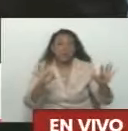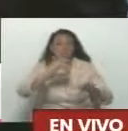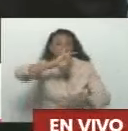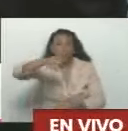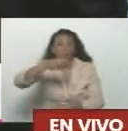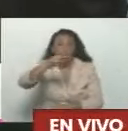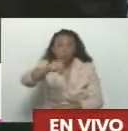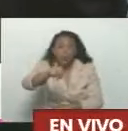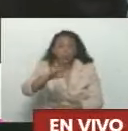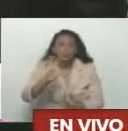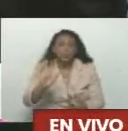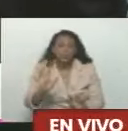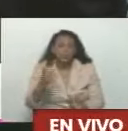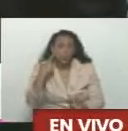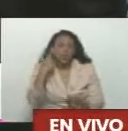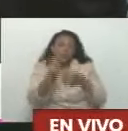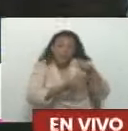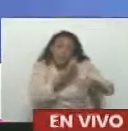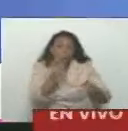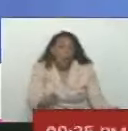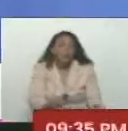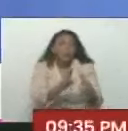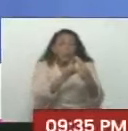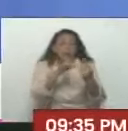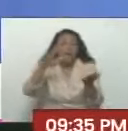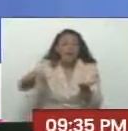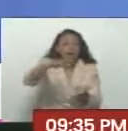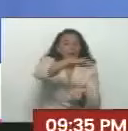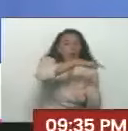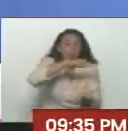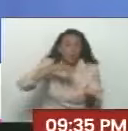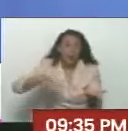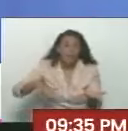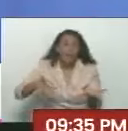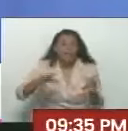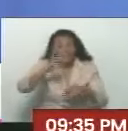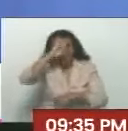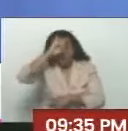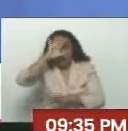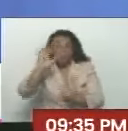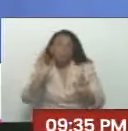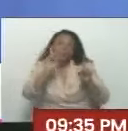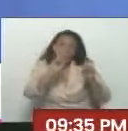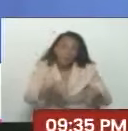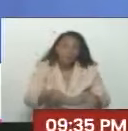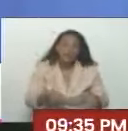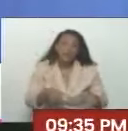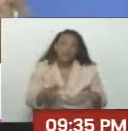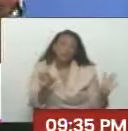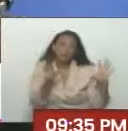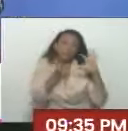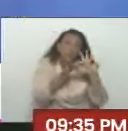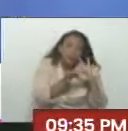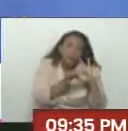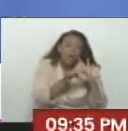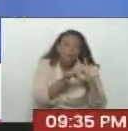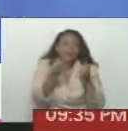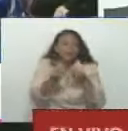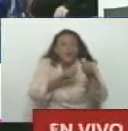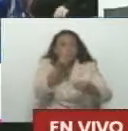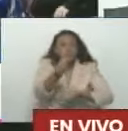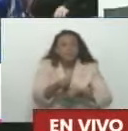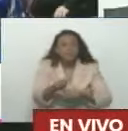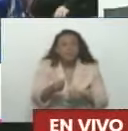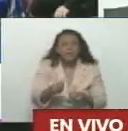junio se va a hacer un encuentro regional de diablos danzantes. Lo podemos. Eso se va a hacer en la Gran Misión